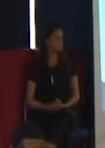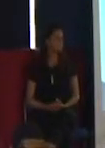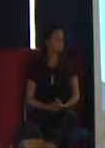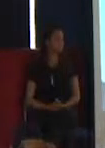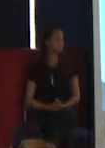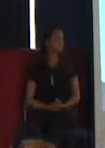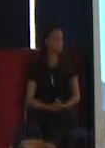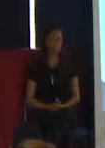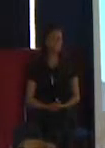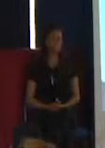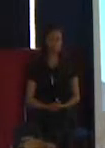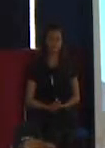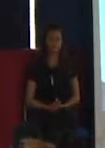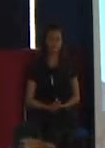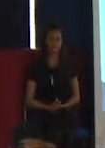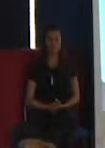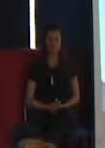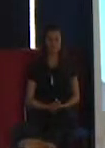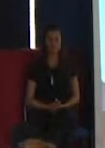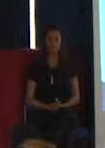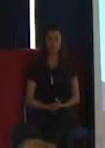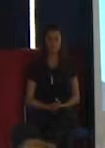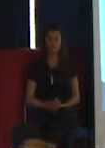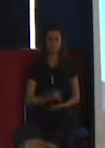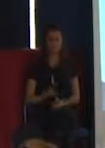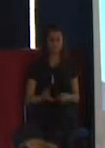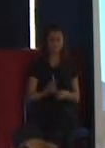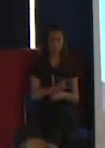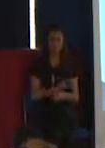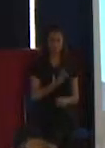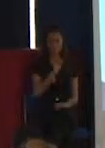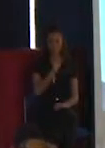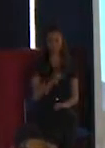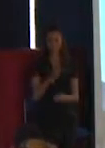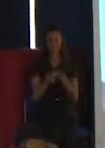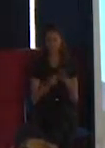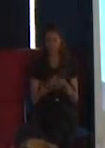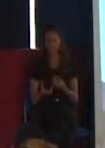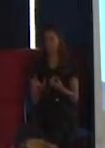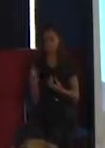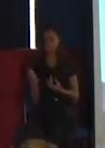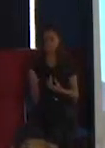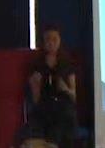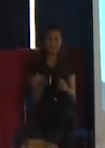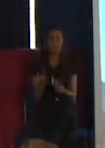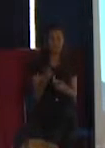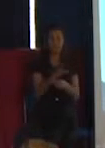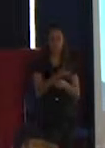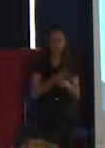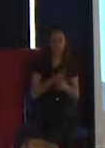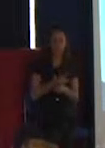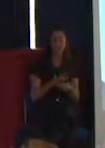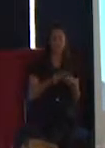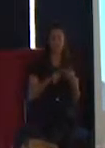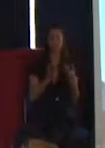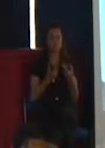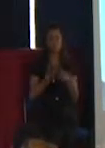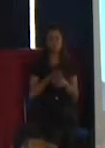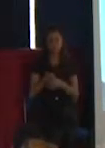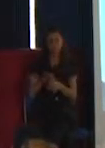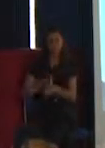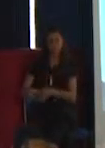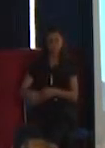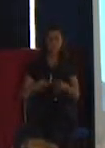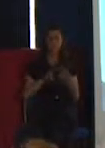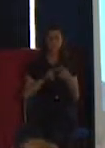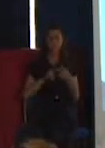El ciudadano tiene que integrar las veedurías locales y municipales, tiene que integrarse a cada una de